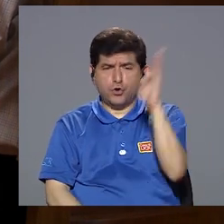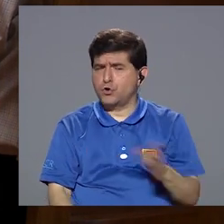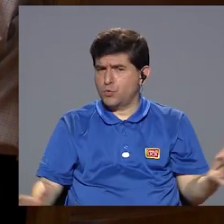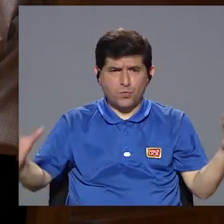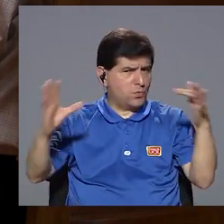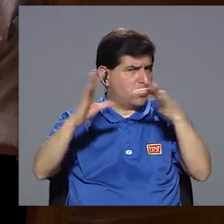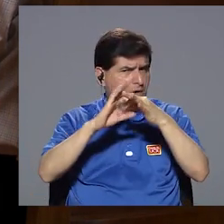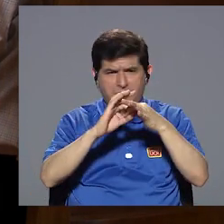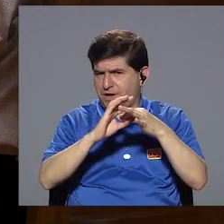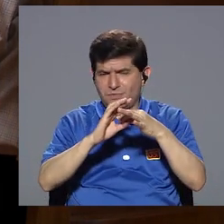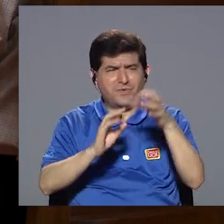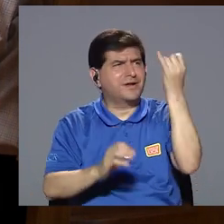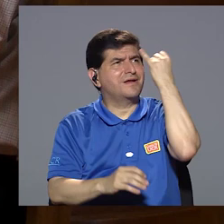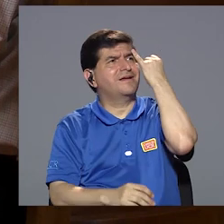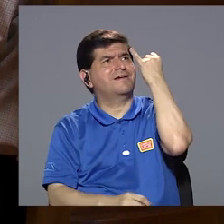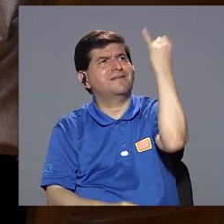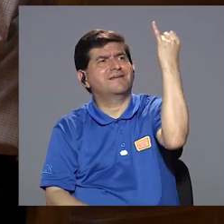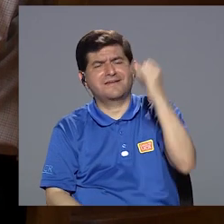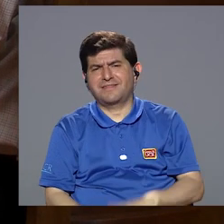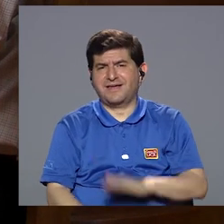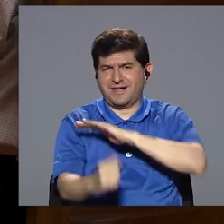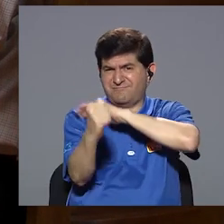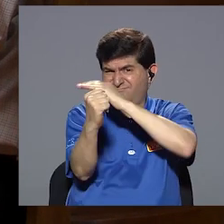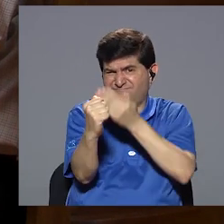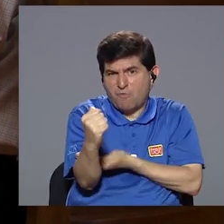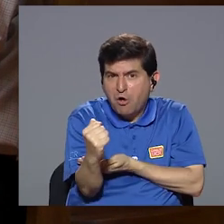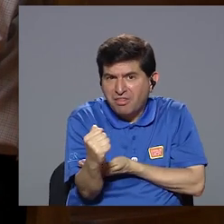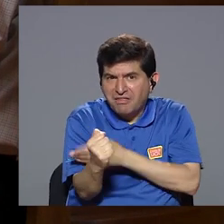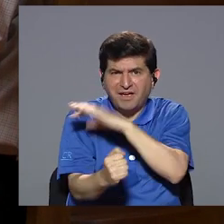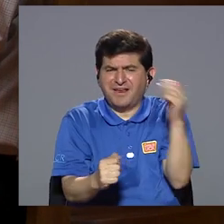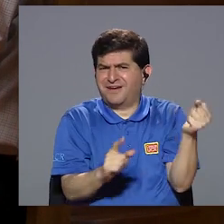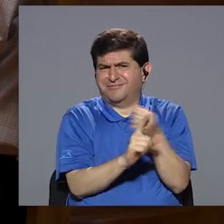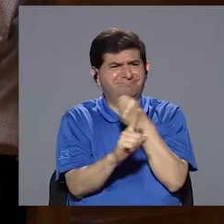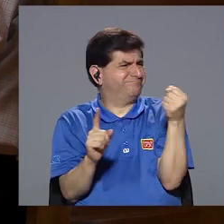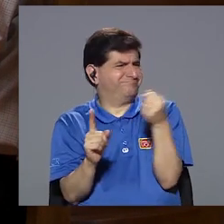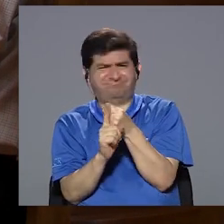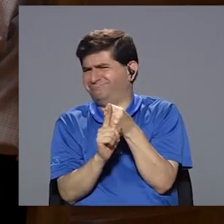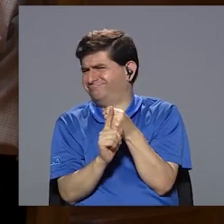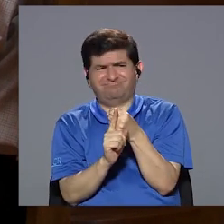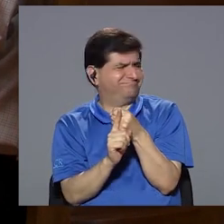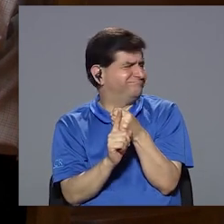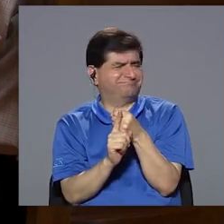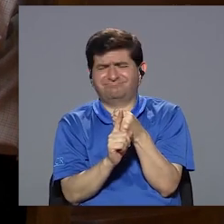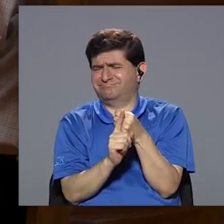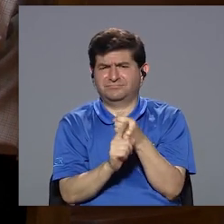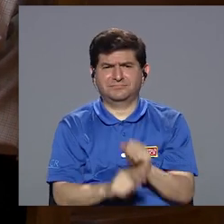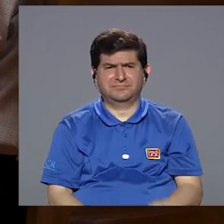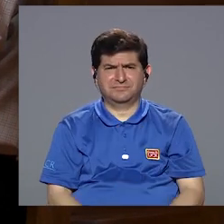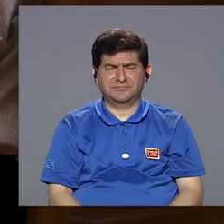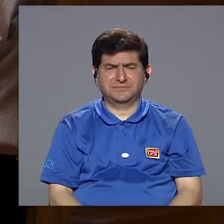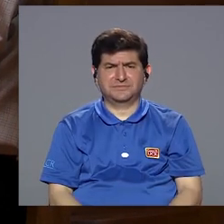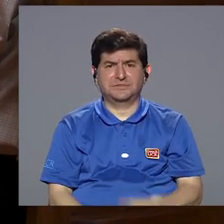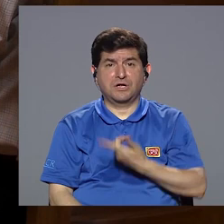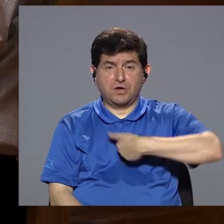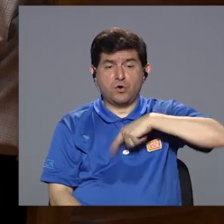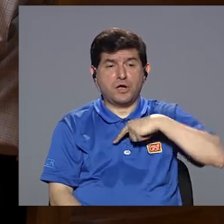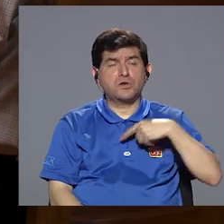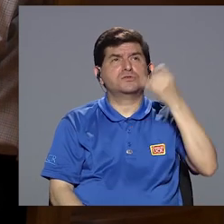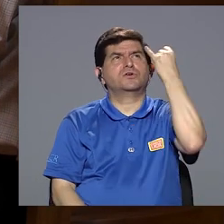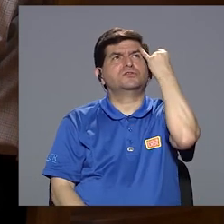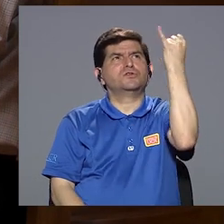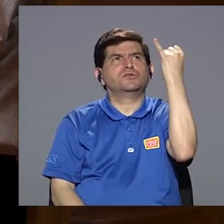asociamos conceptos como poder o como violencia sino más bien lo que